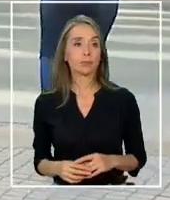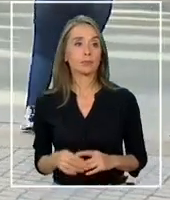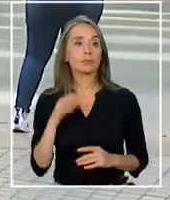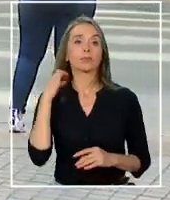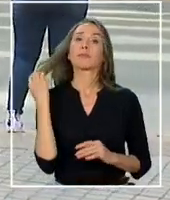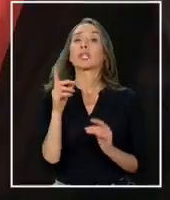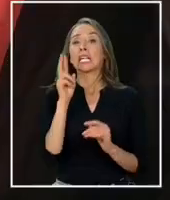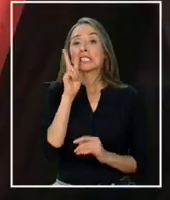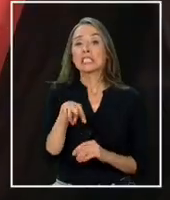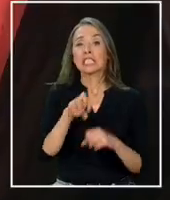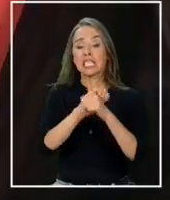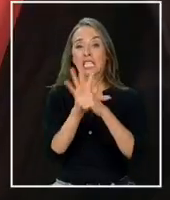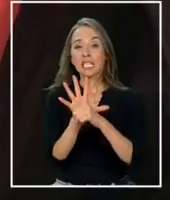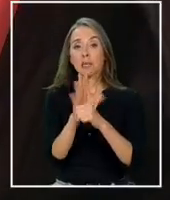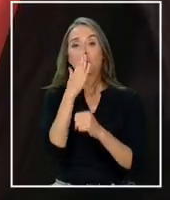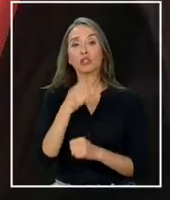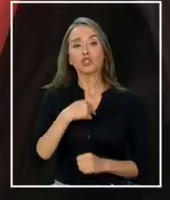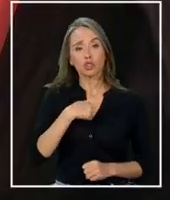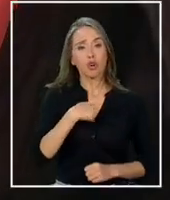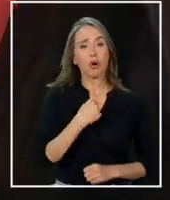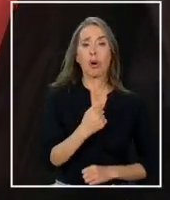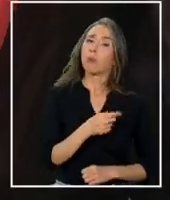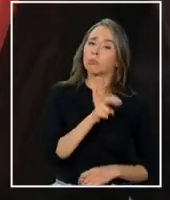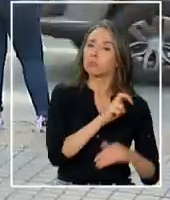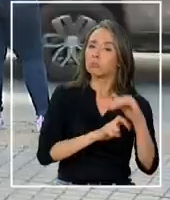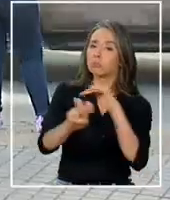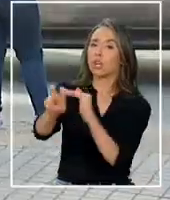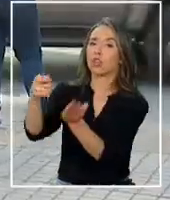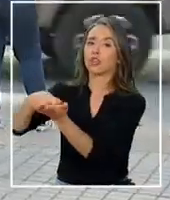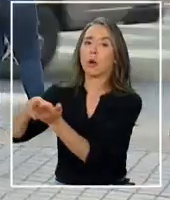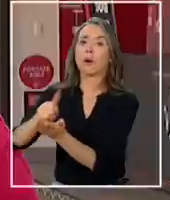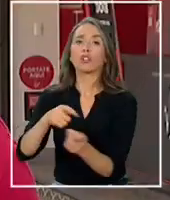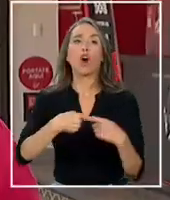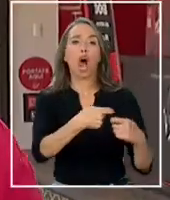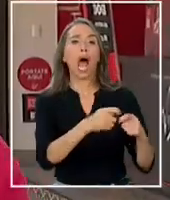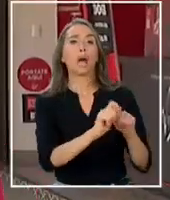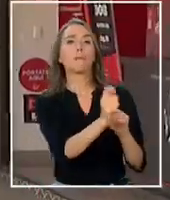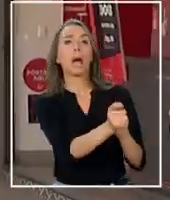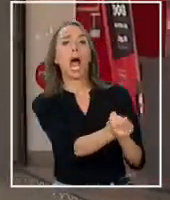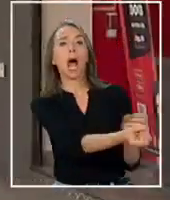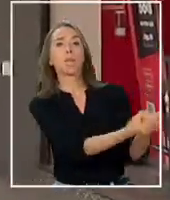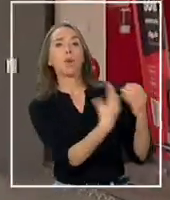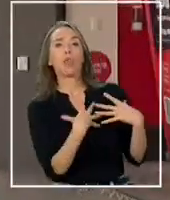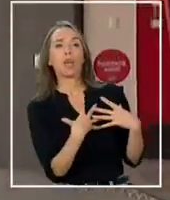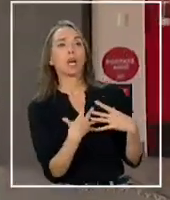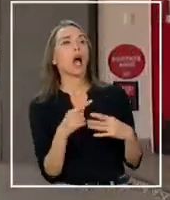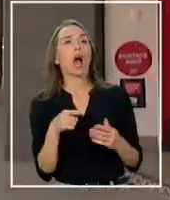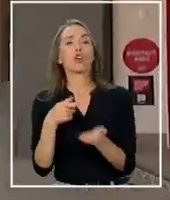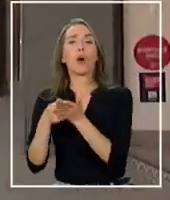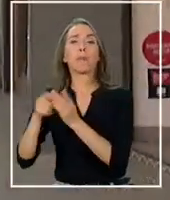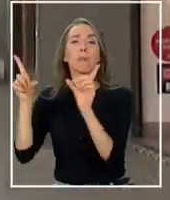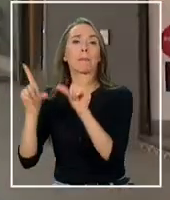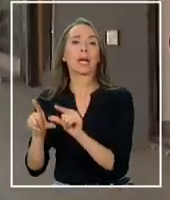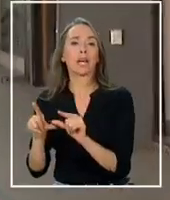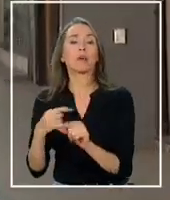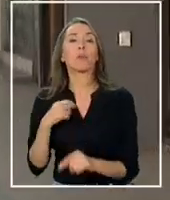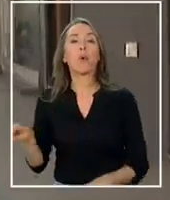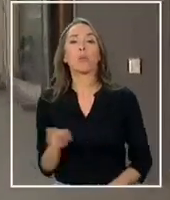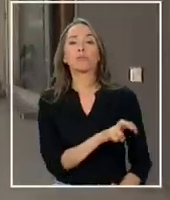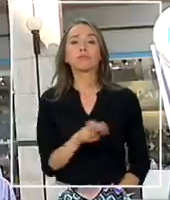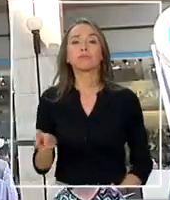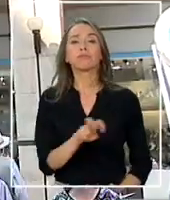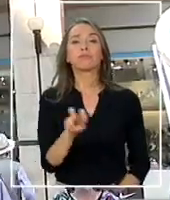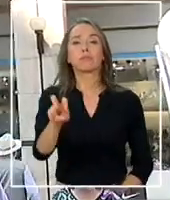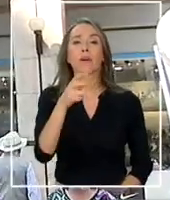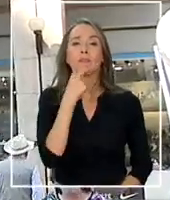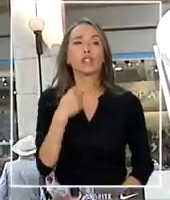en pandemia, igual prefiero salir yo misma y no gastar en el envío. No, ya no tanto, porque ahora ya uno puede moverse con más